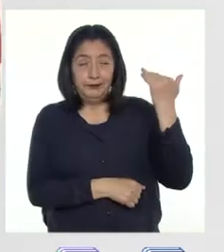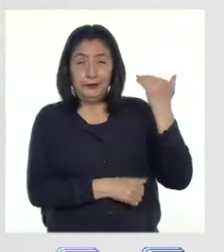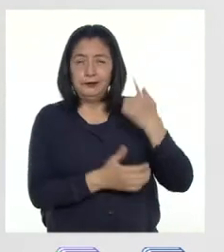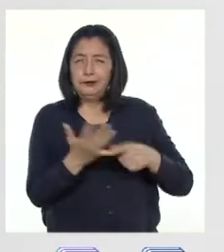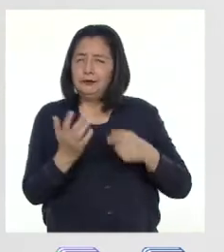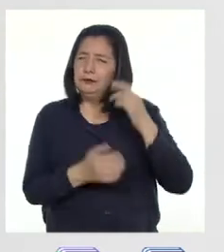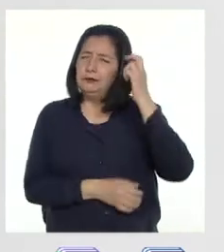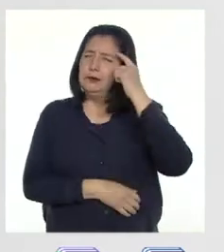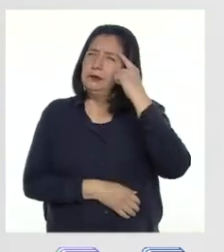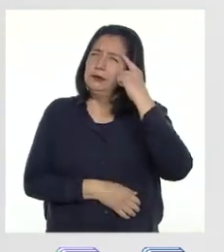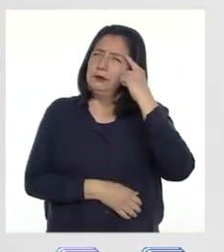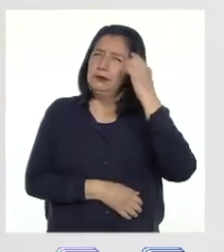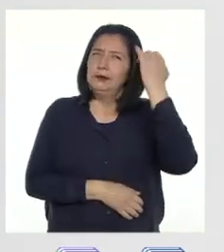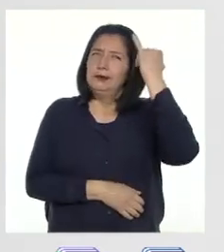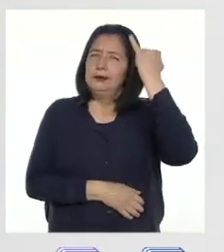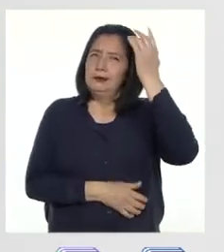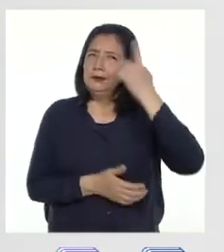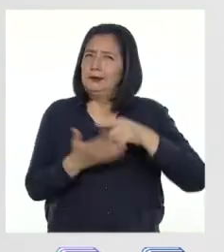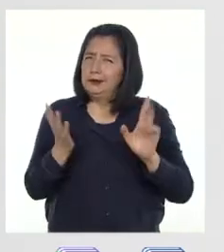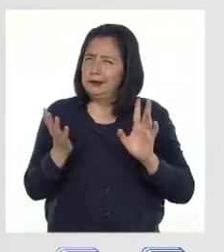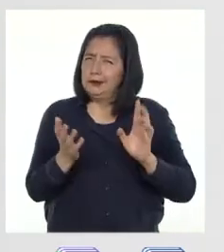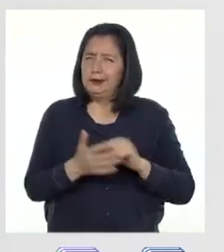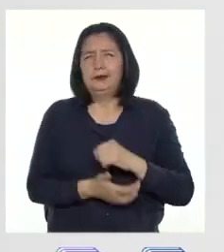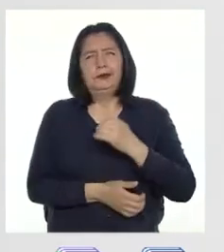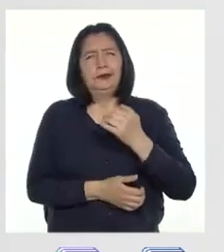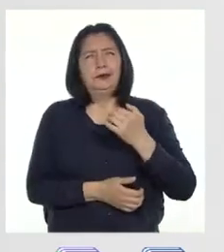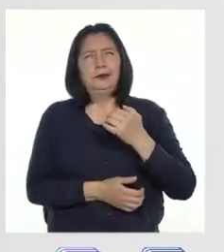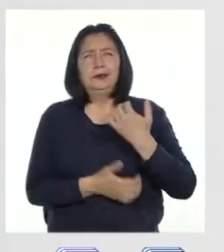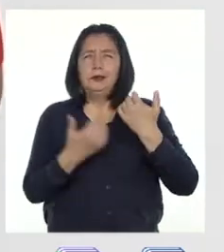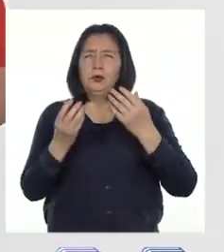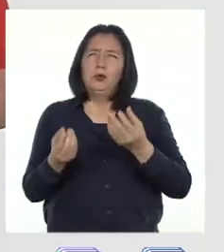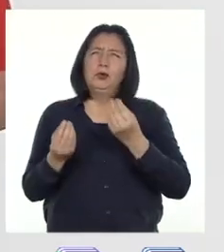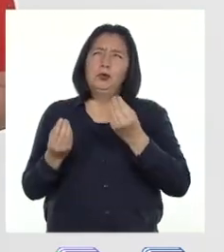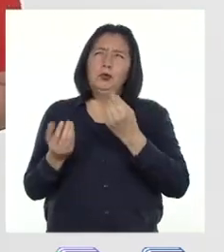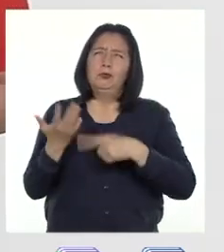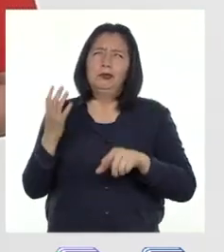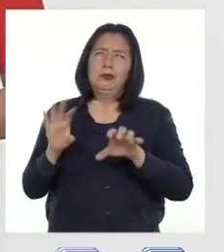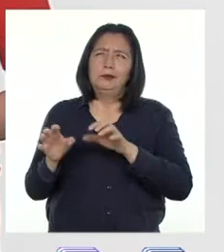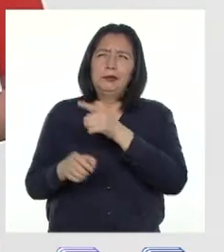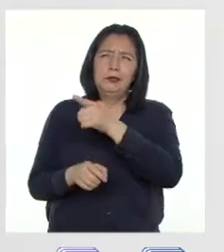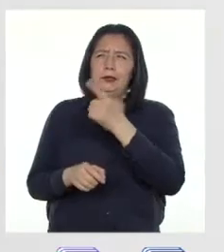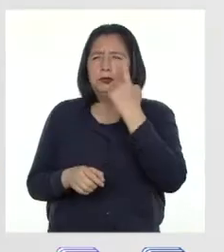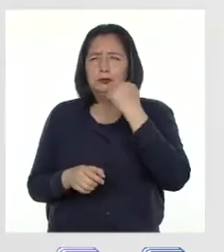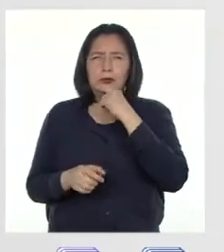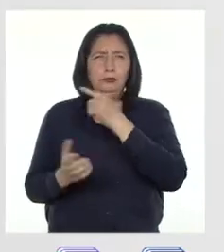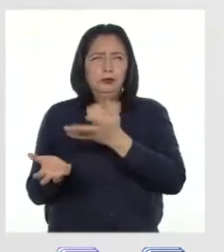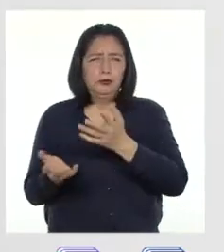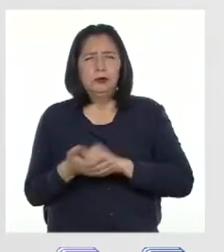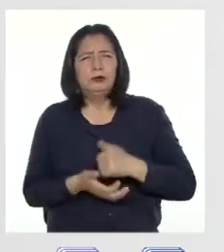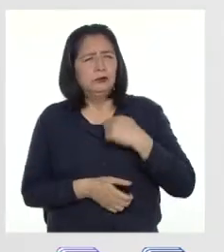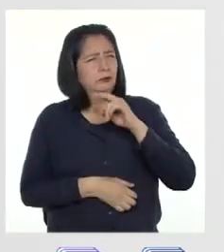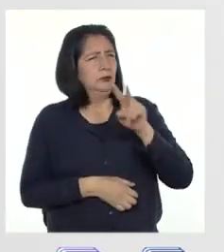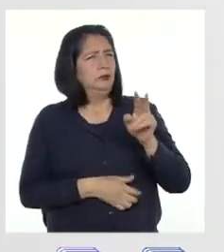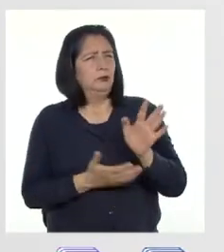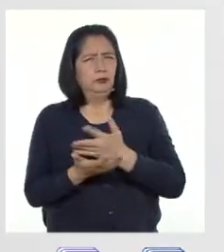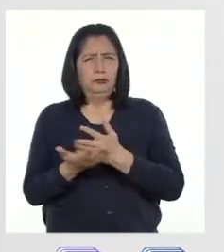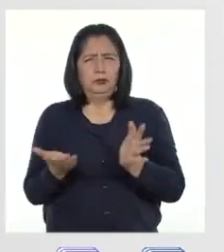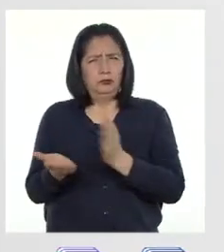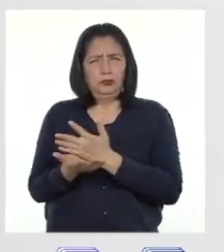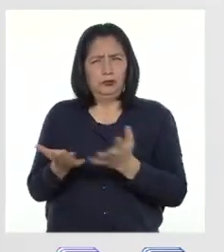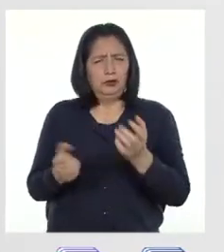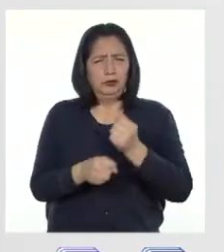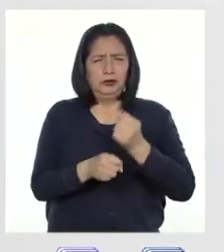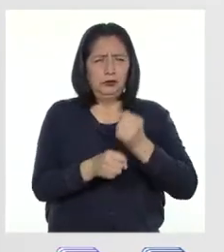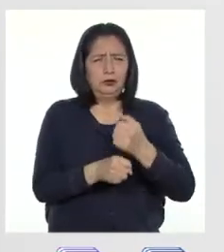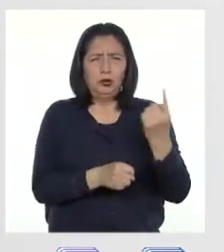anterior, reflexionamos sobre las ideas preconcebidas respecto a cómo deben ser y actuar las mujeres y los hombres. Vimos que no existen actividades y